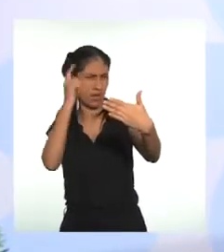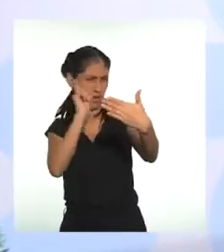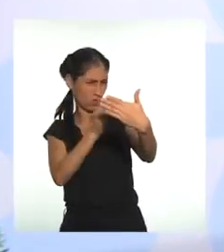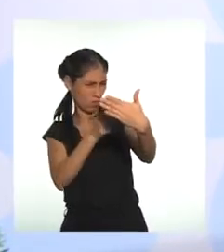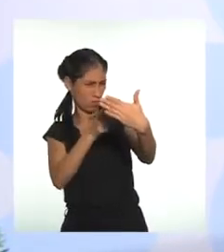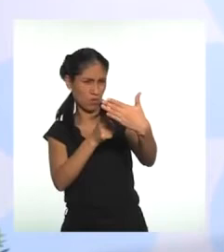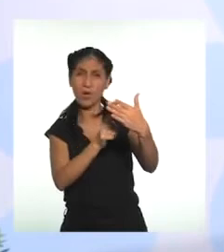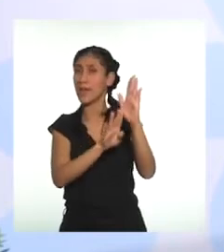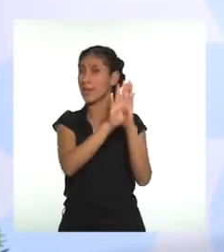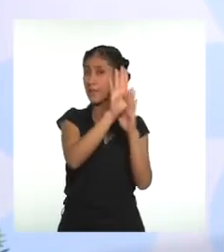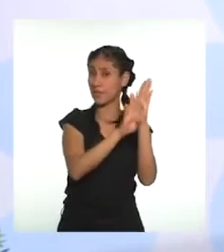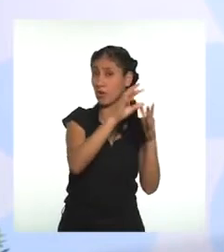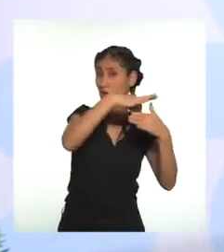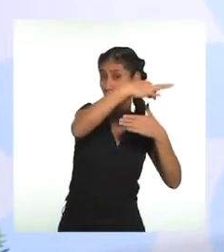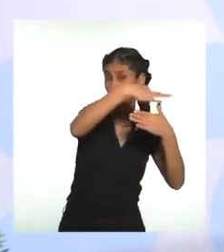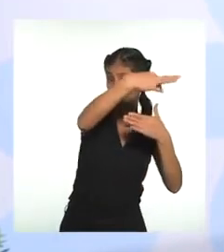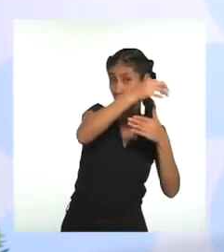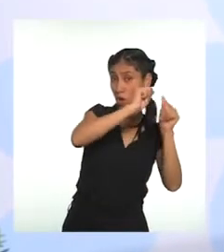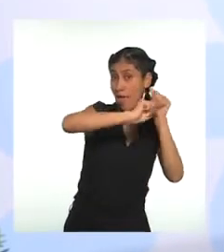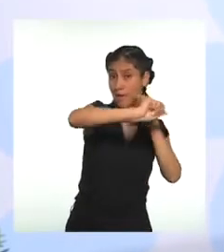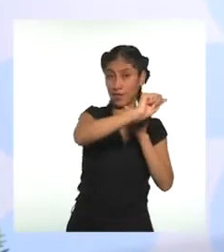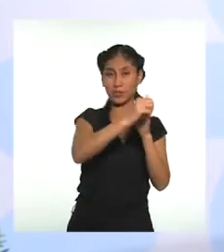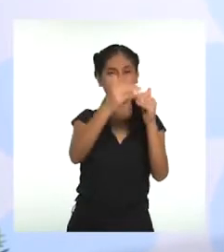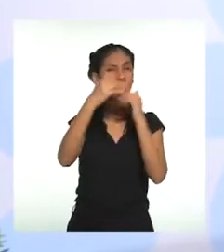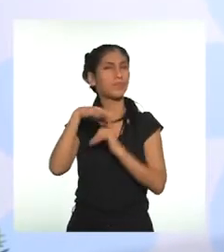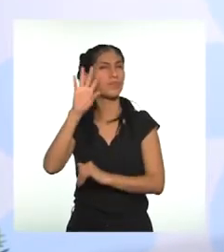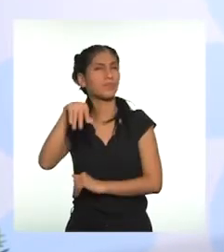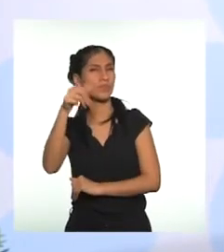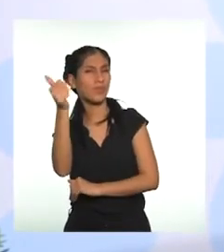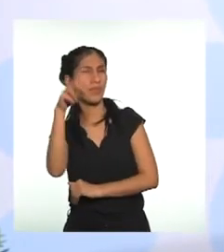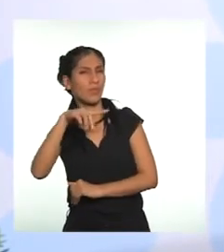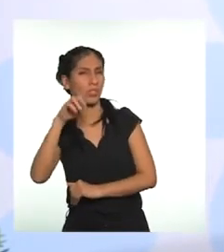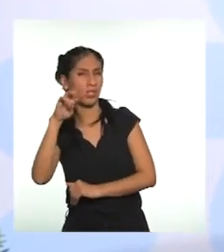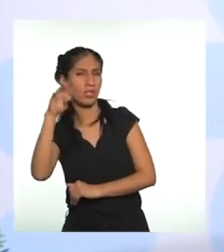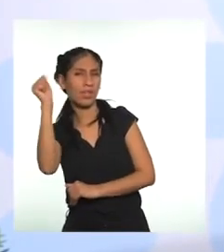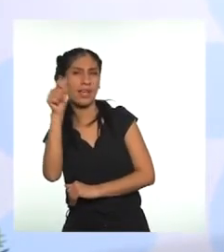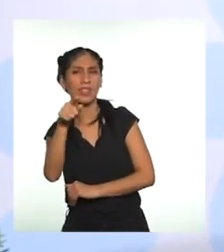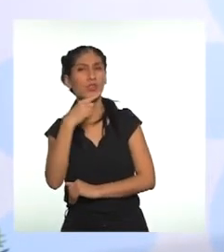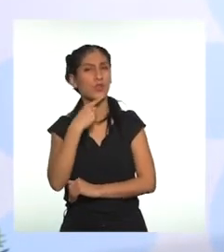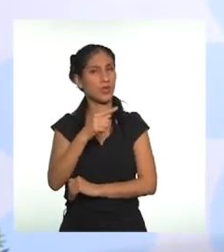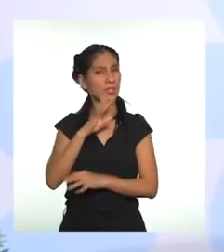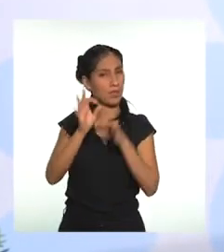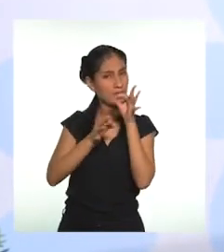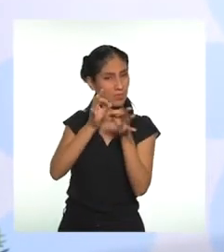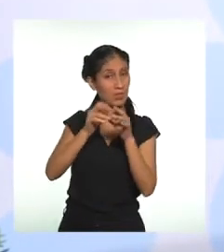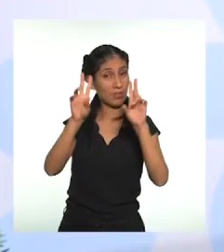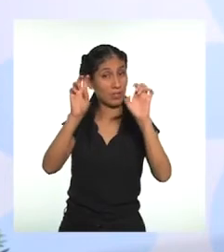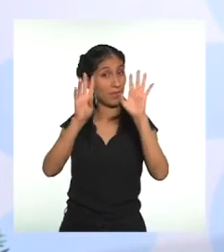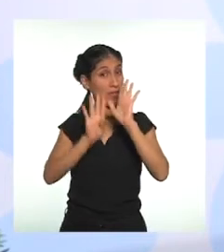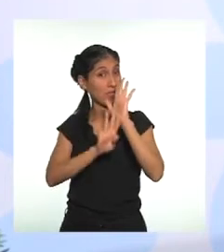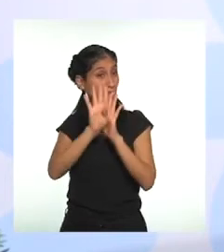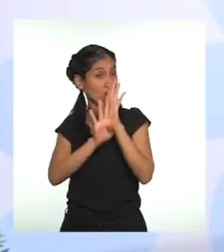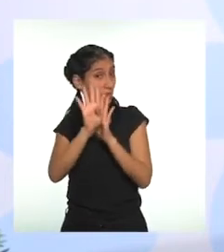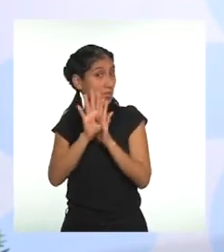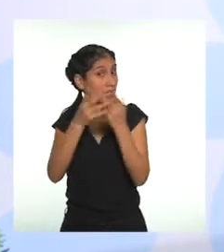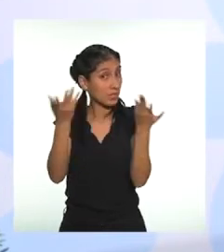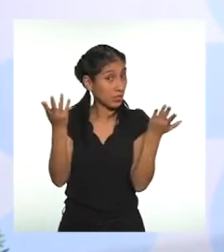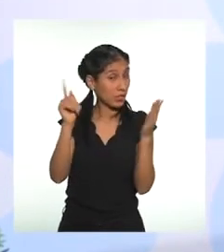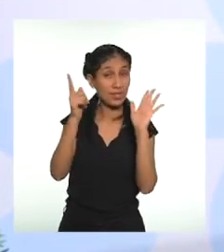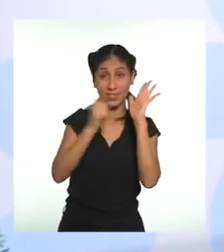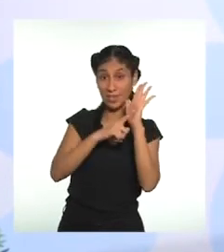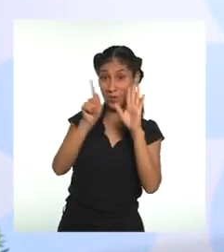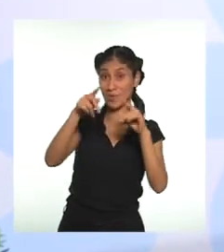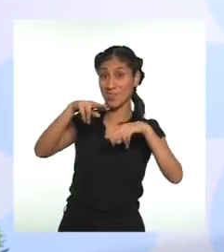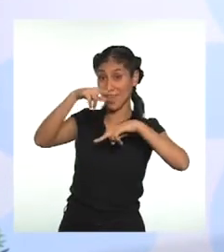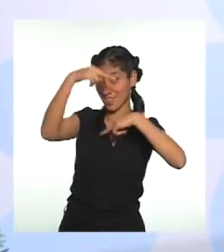el desarrollo de los pueblos indígenas originarios. Andrea, y tú justo estabas hablando sobre los avances. Creo que